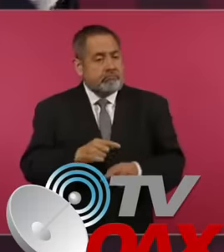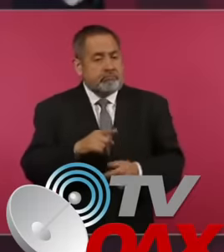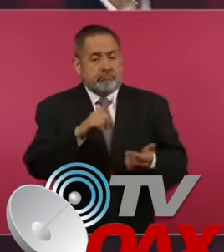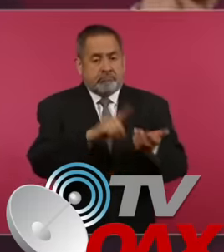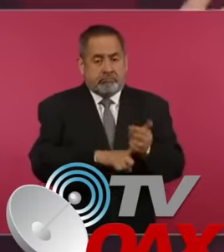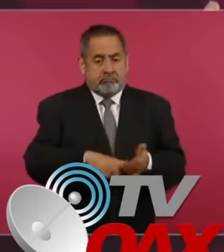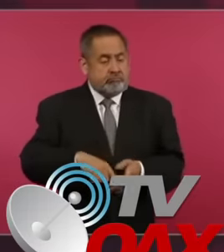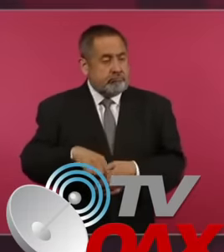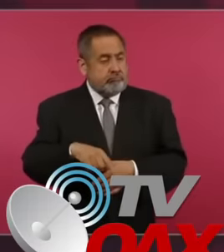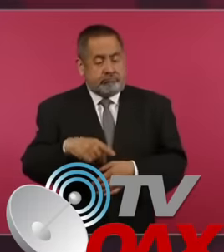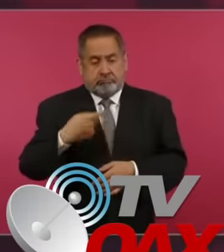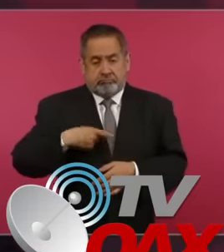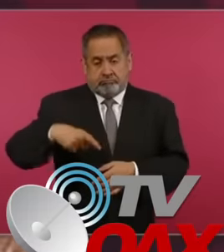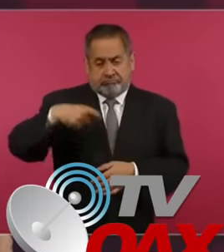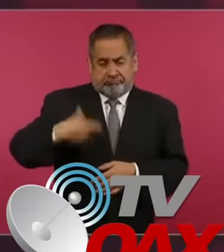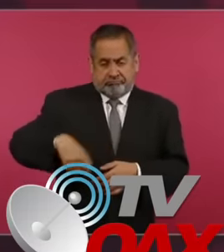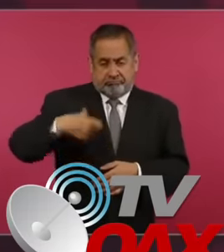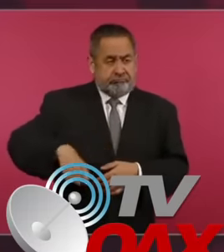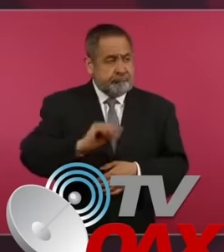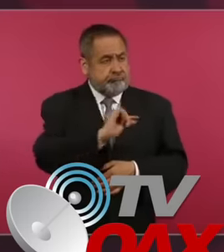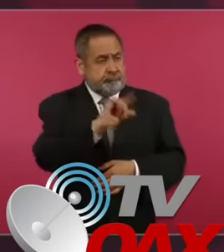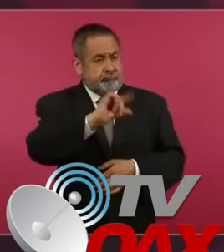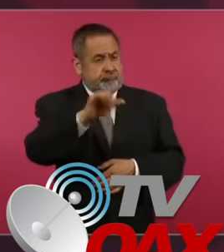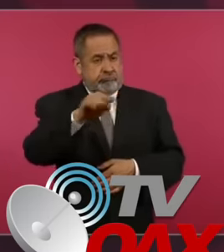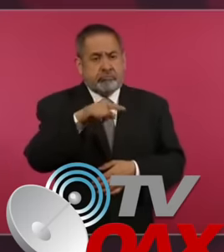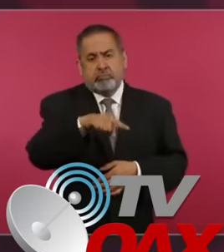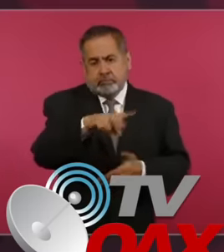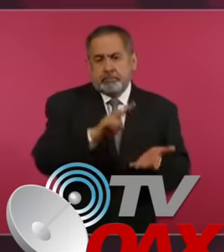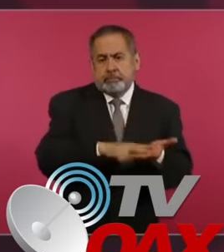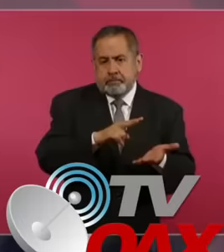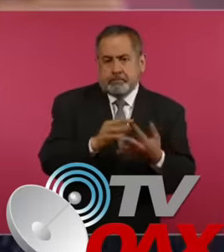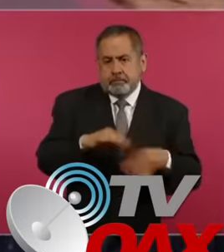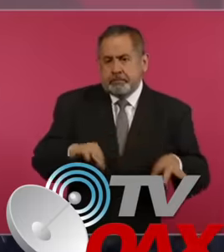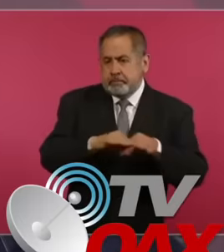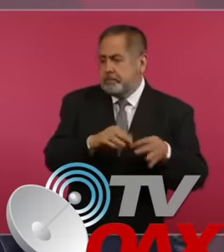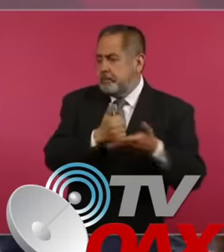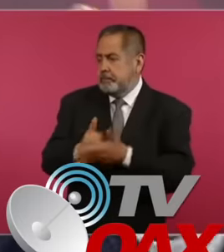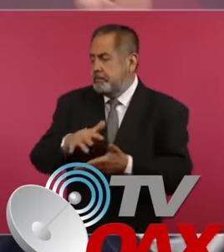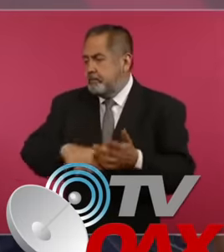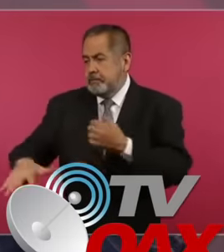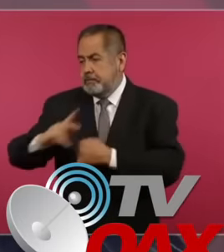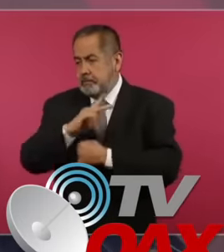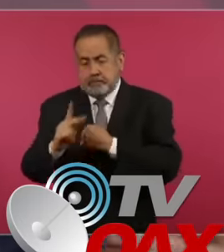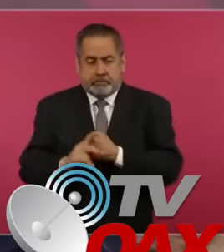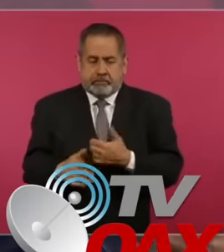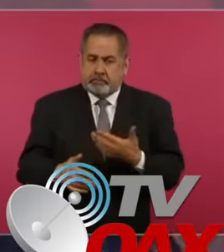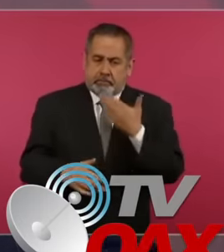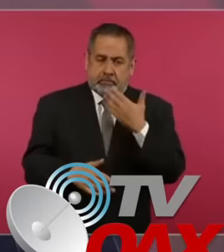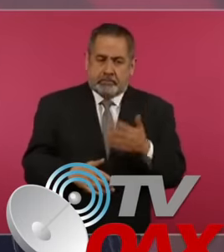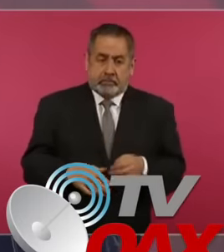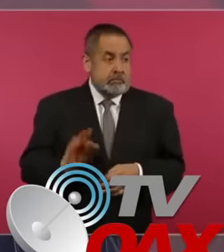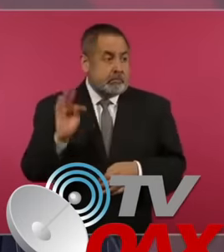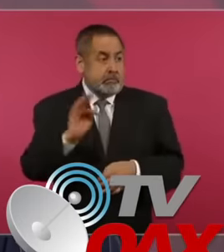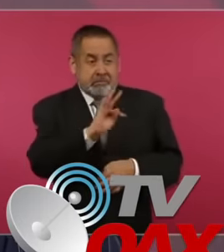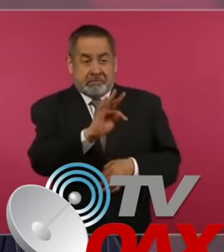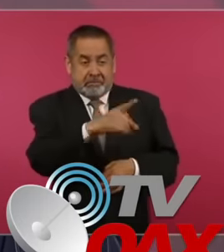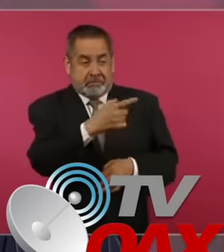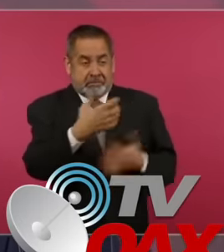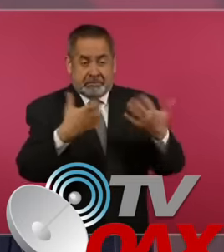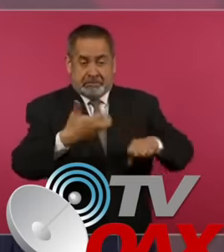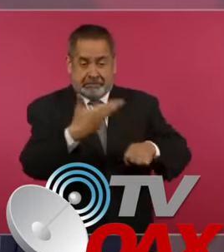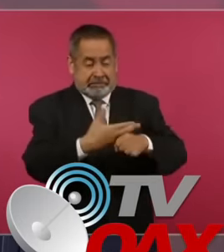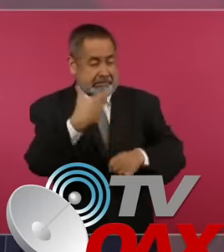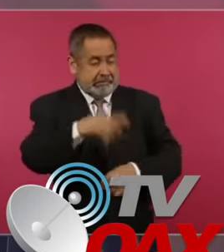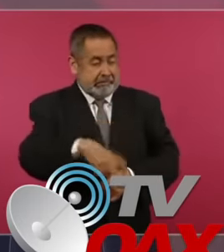importantes para la vida pública de un país. ¿Qué podríamos hacer sin los empresarios?